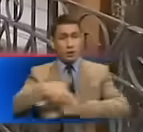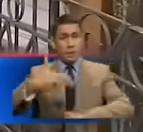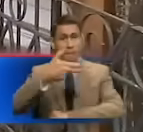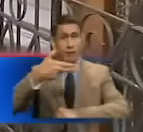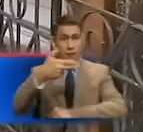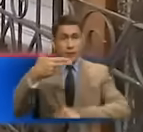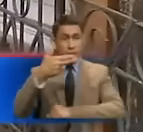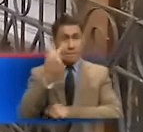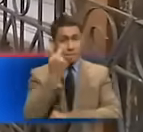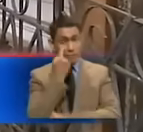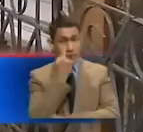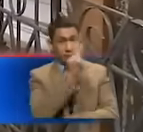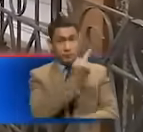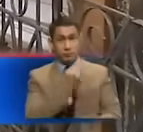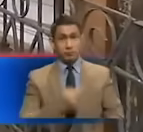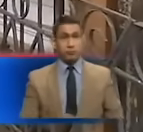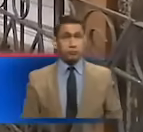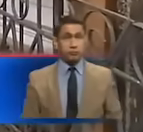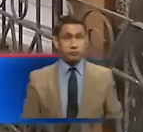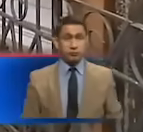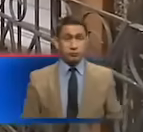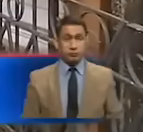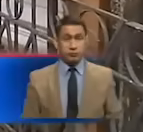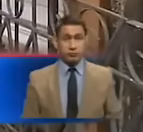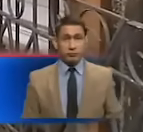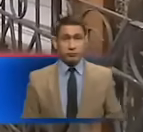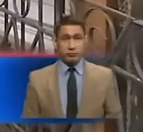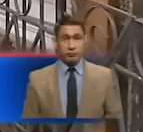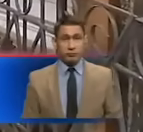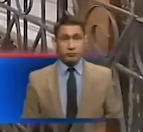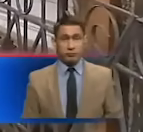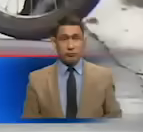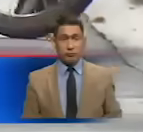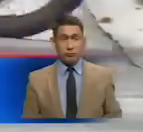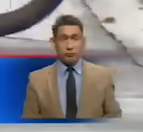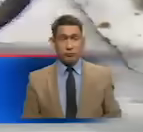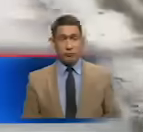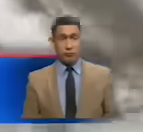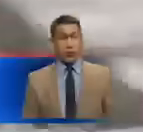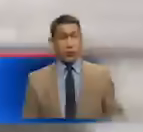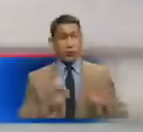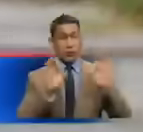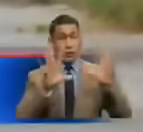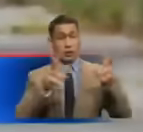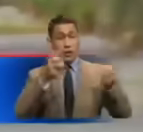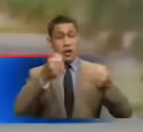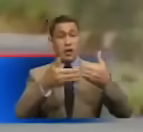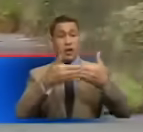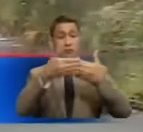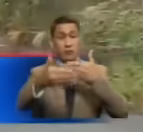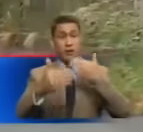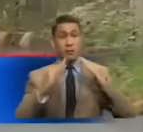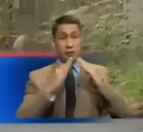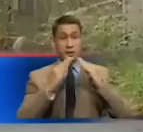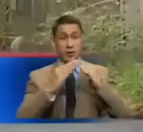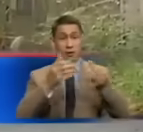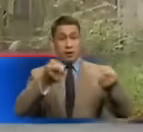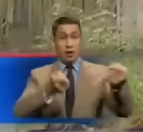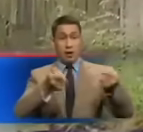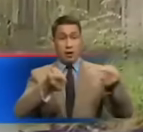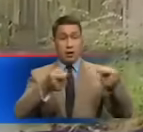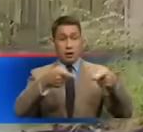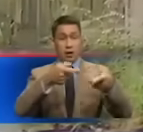¿ves? Todo eso pasó. Por esto que, por este carro, no entró aquí a mi casa. Imagínense, es un peligro que uno corre